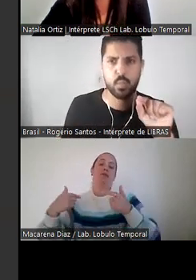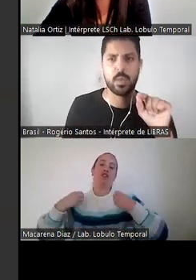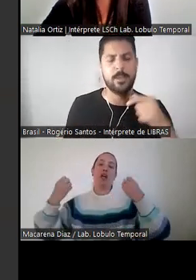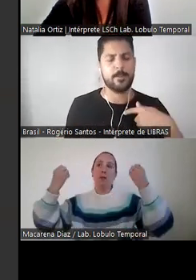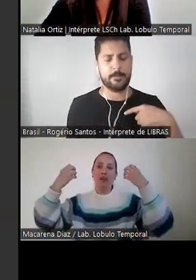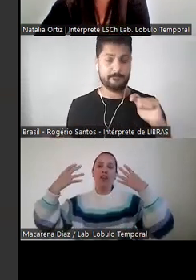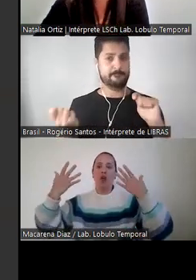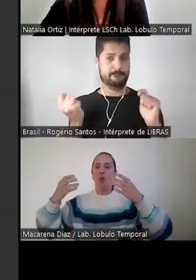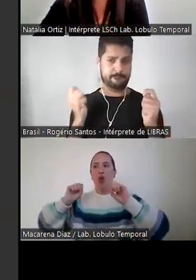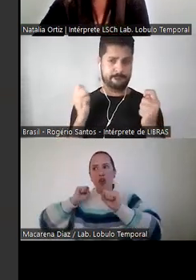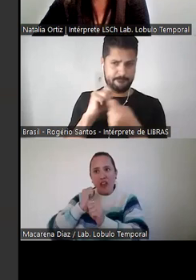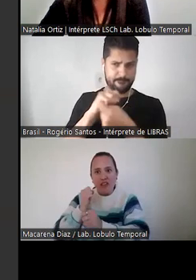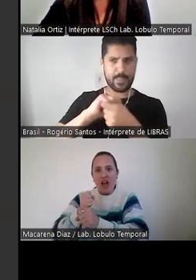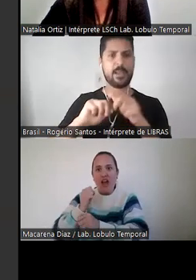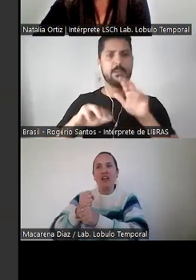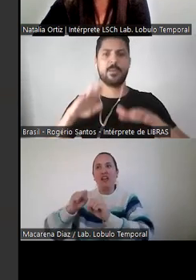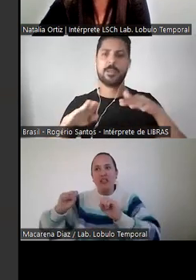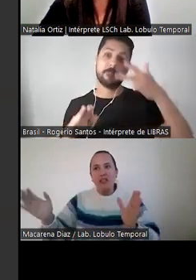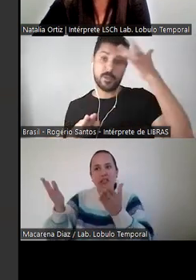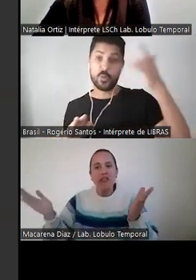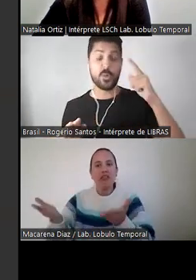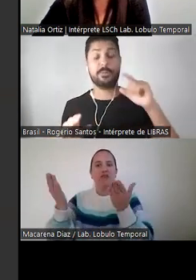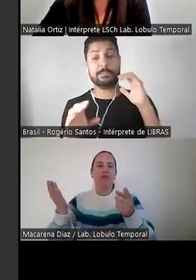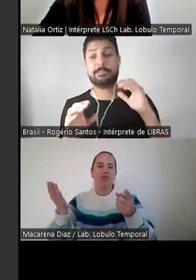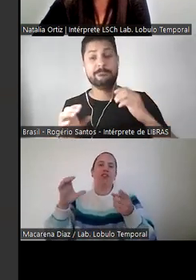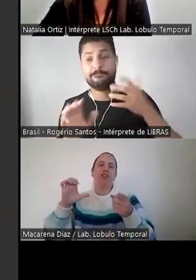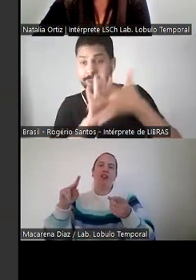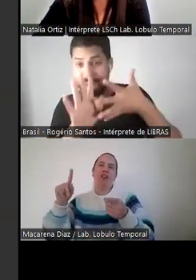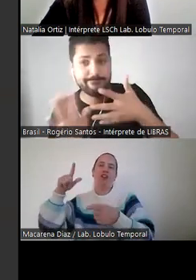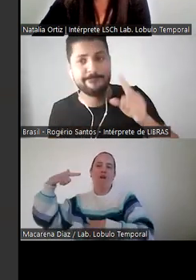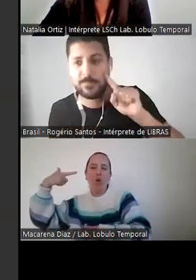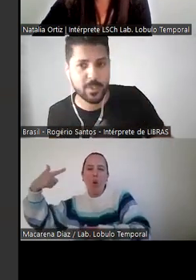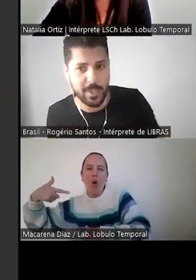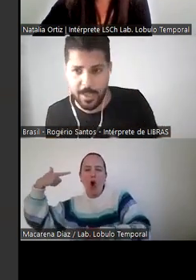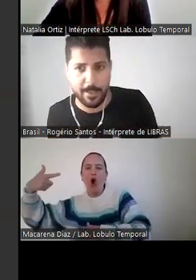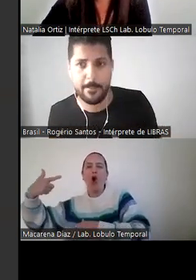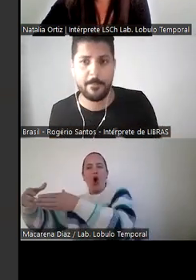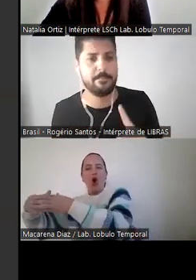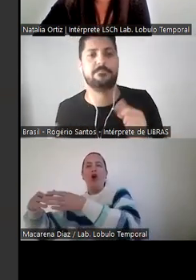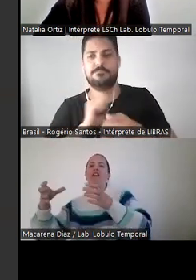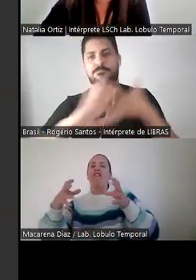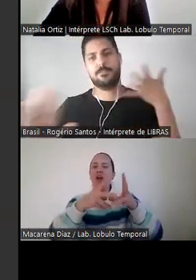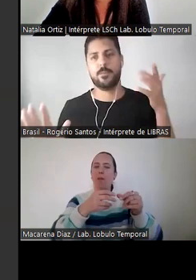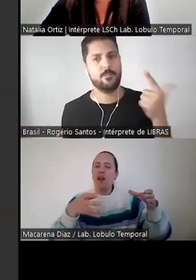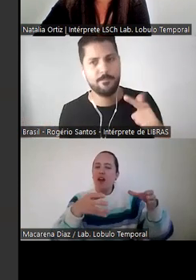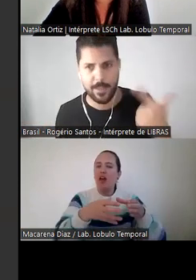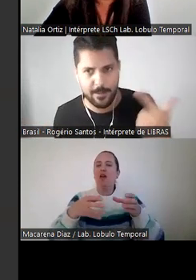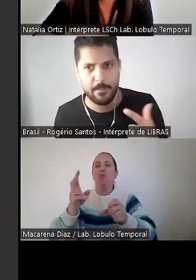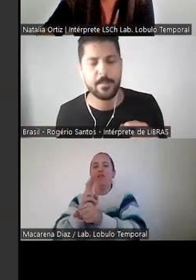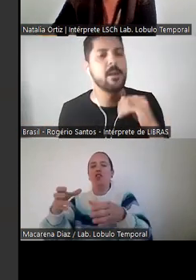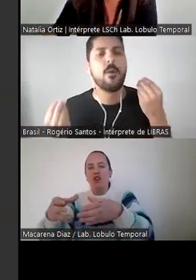sabe o no sabe lengua de señas, por ejemplo. Entonces, se aprende también a cómo trabajar a